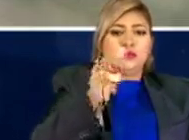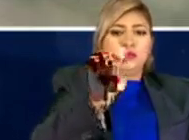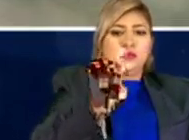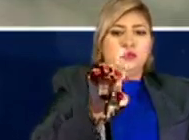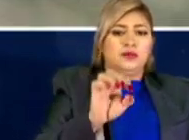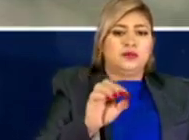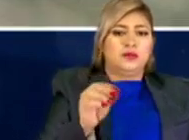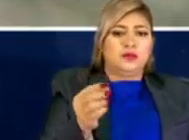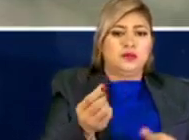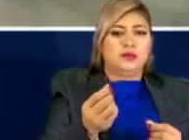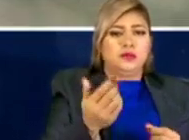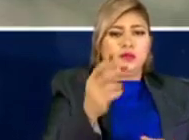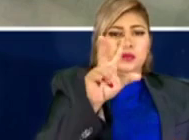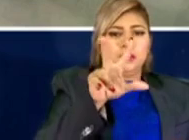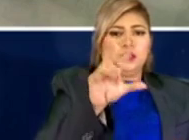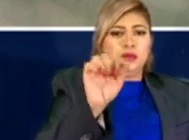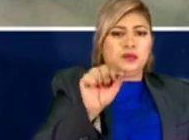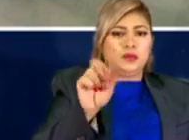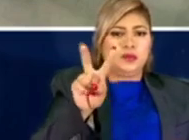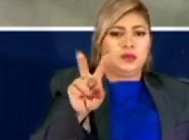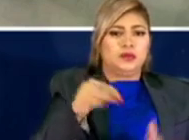de 3.2 millones de balboas.